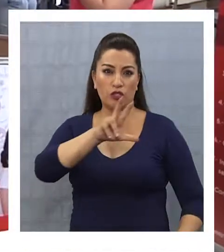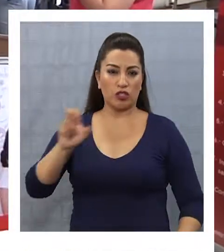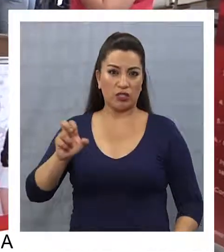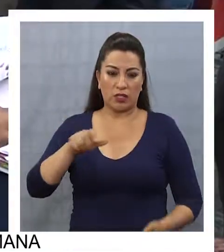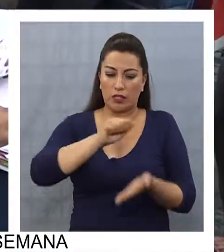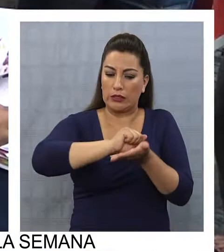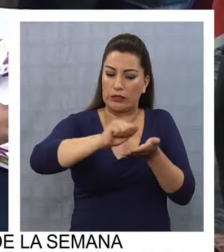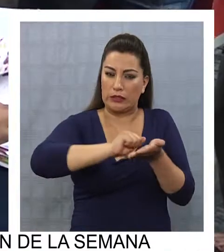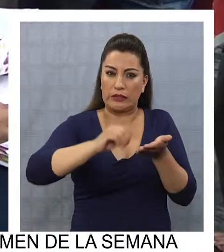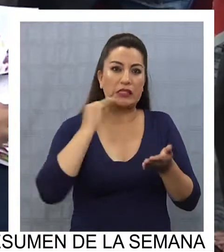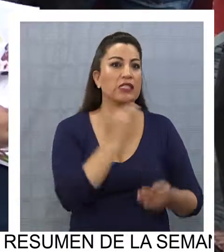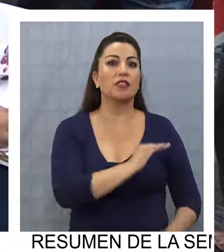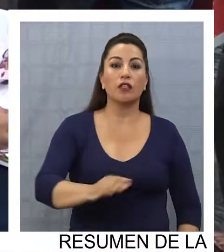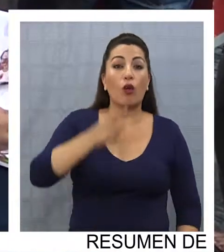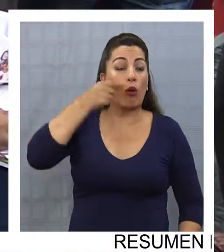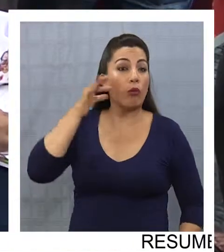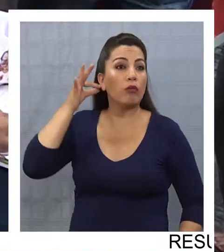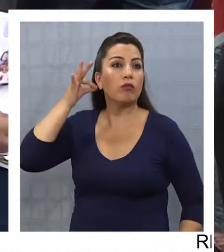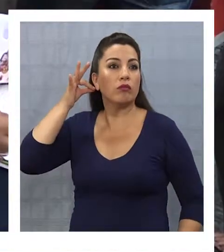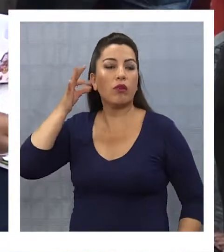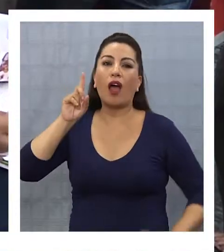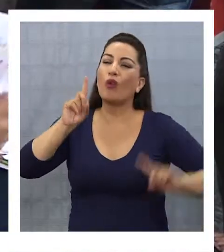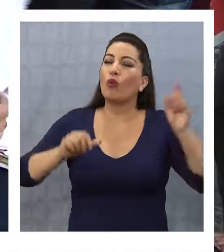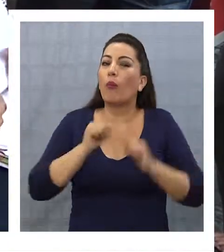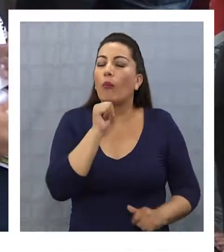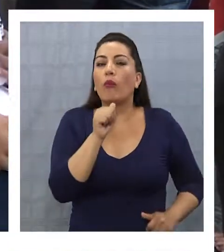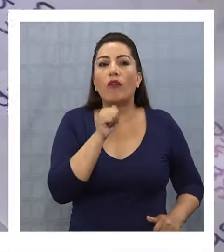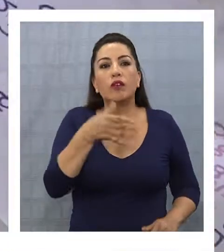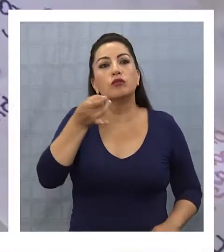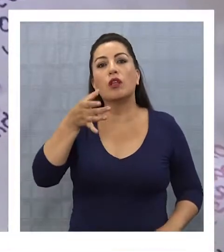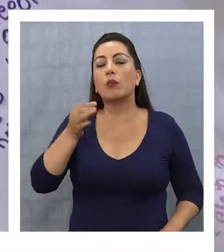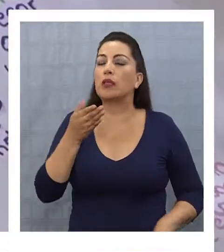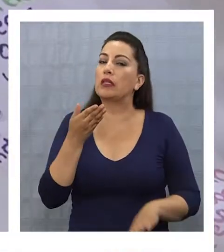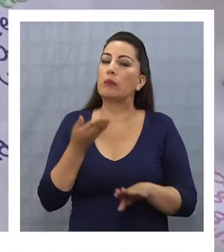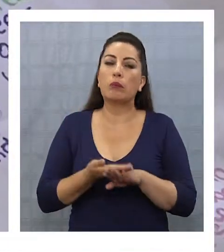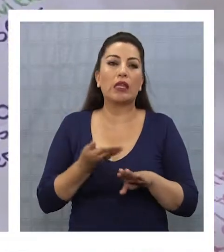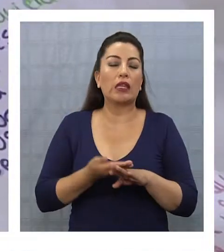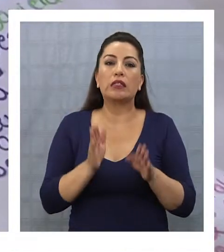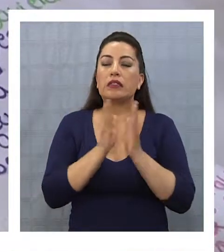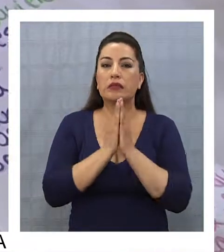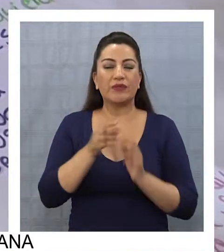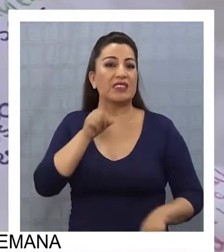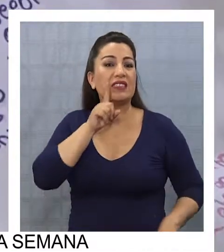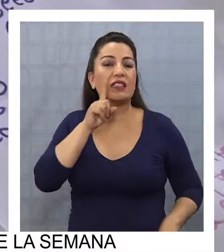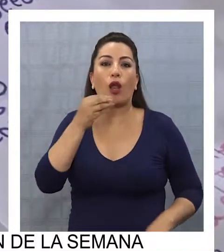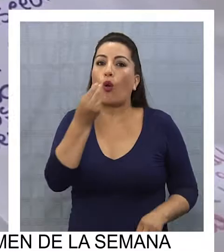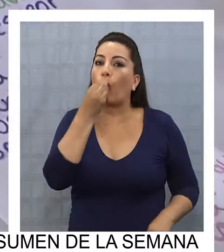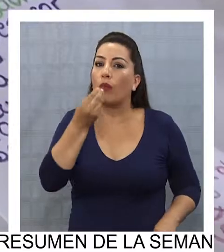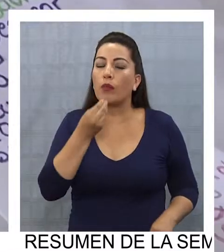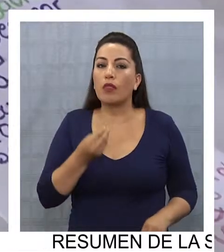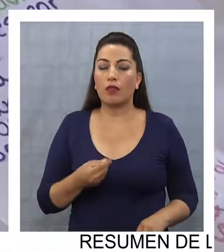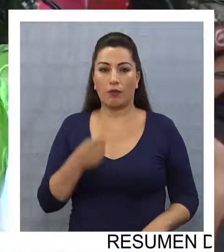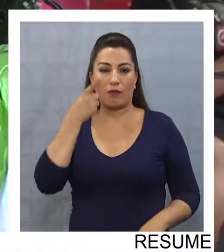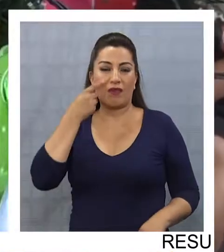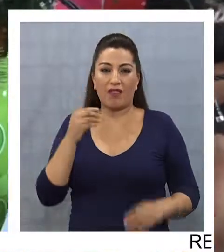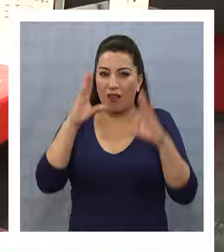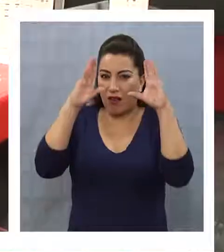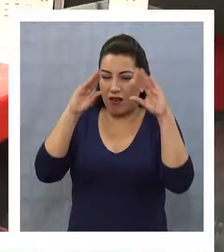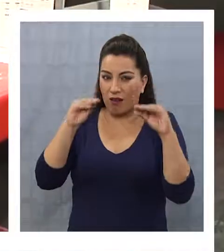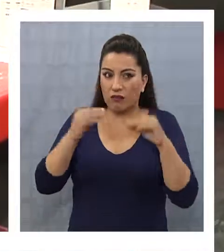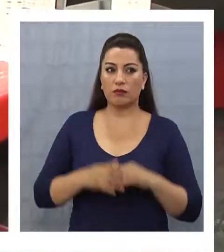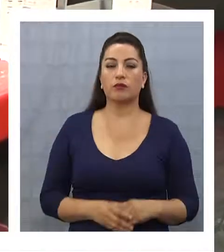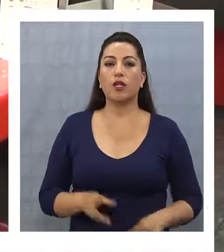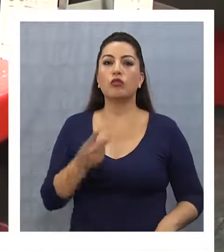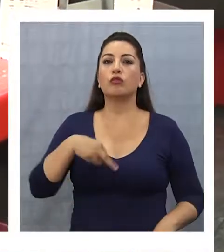cartas de niños y niñas, muchos de escasos recursos que solo piden poder tener una cena navideña para Nochebuena. Como lo hacemos